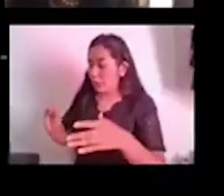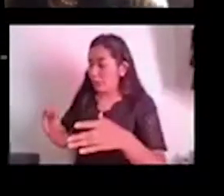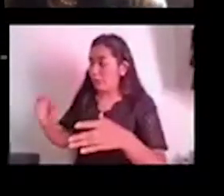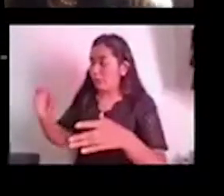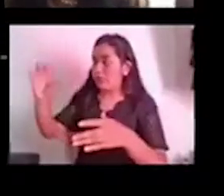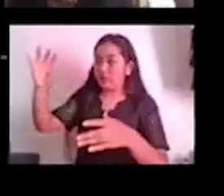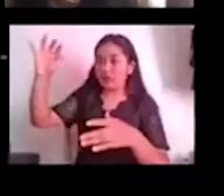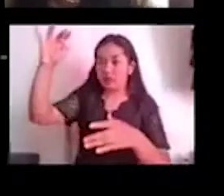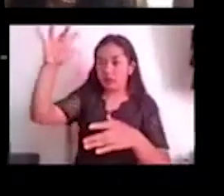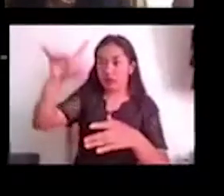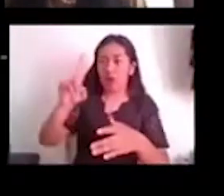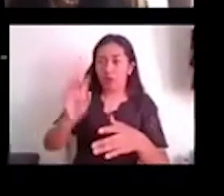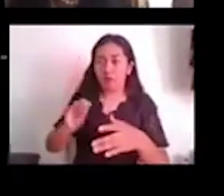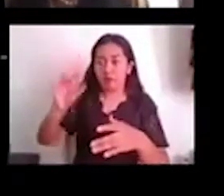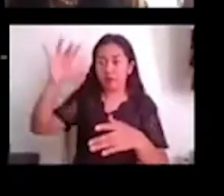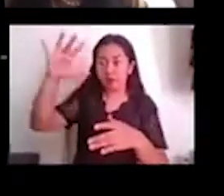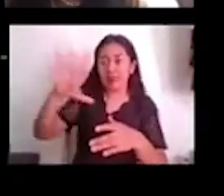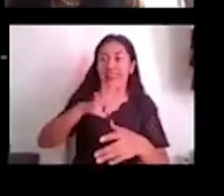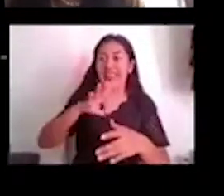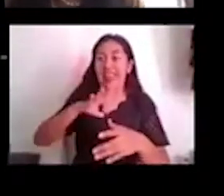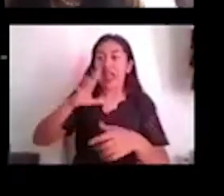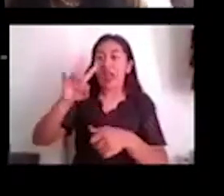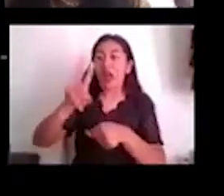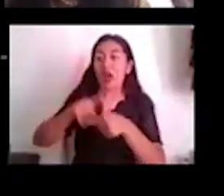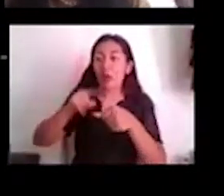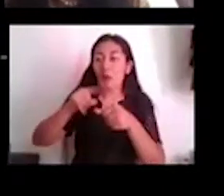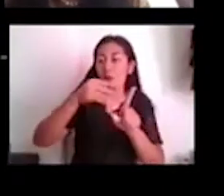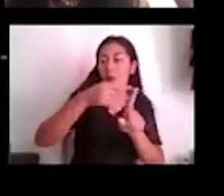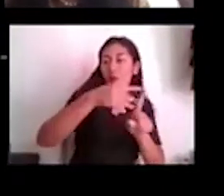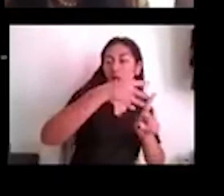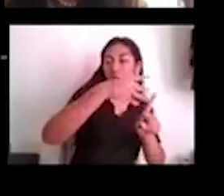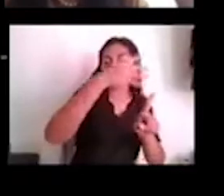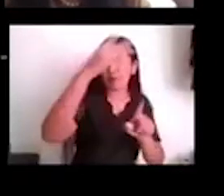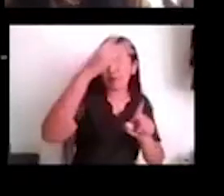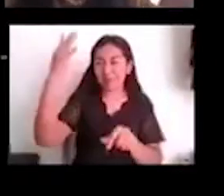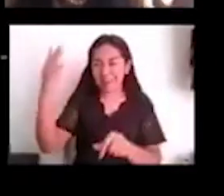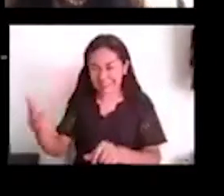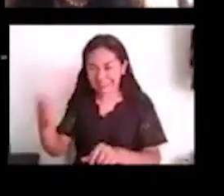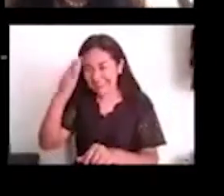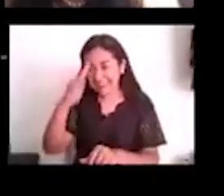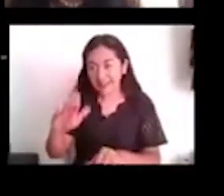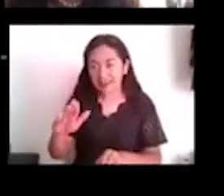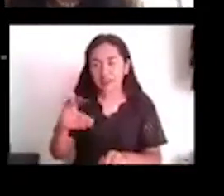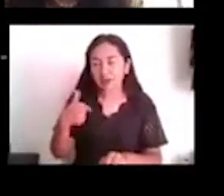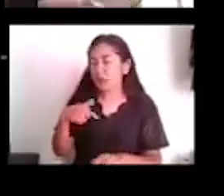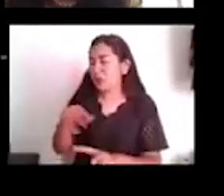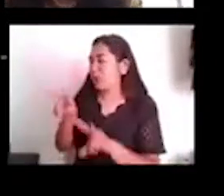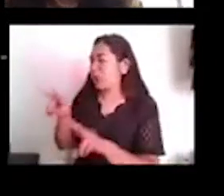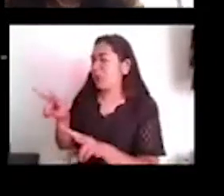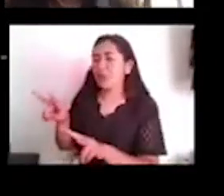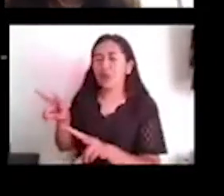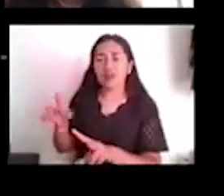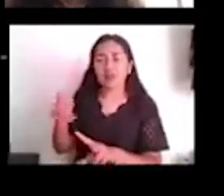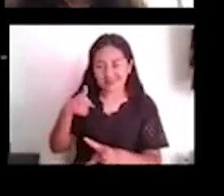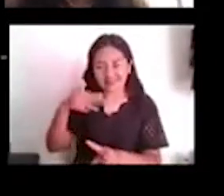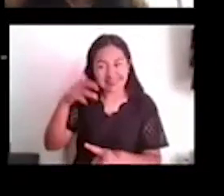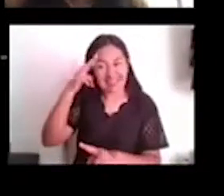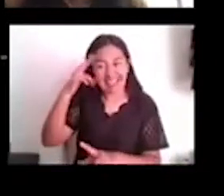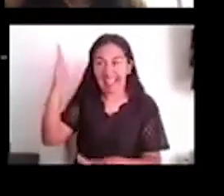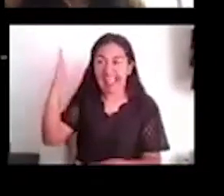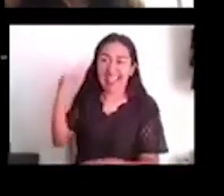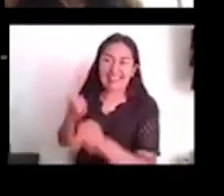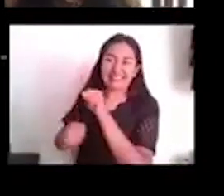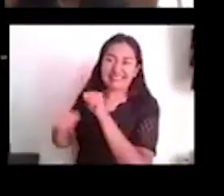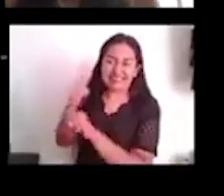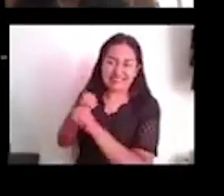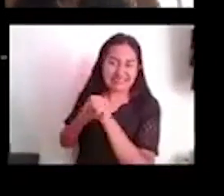la reflexión de la luz, estaba precioso siempre, no sé si todavía se haga, pero hace muchos años sí, y el mercado de Tlatelolco,